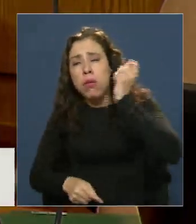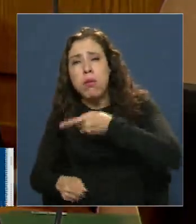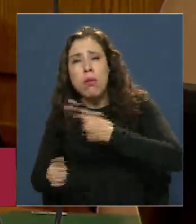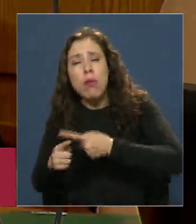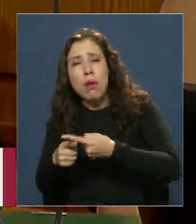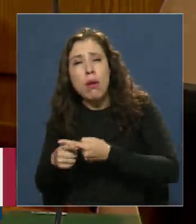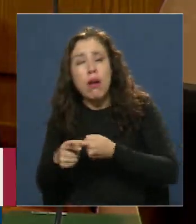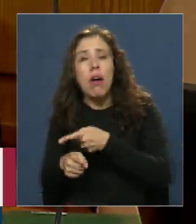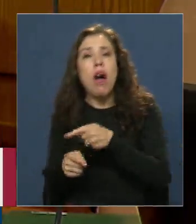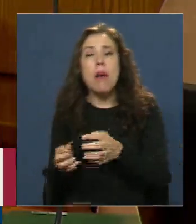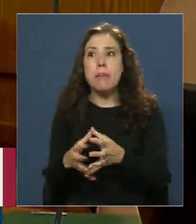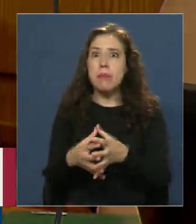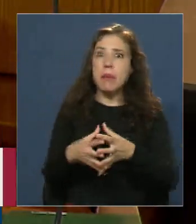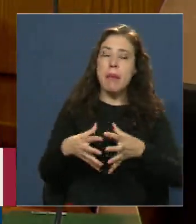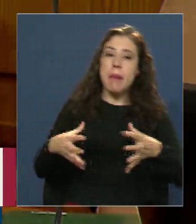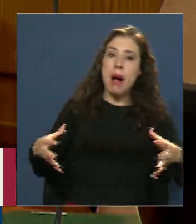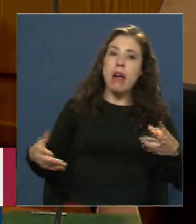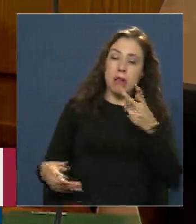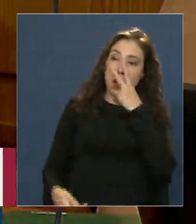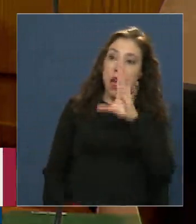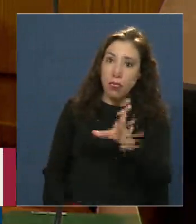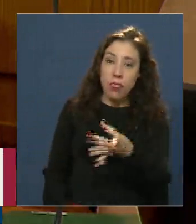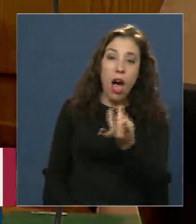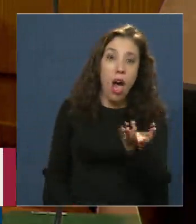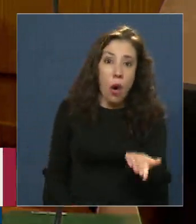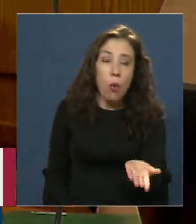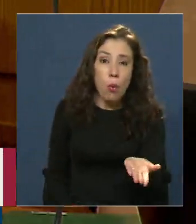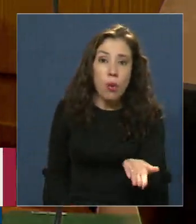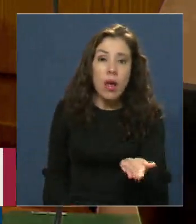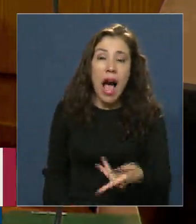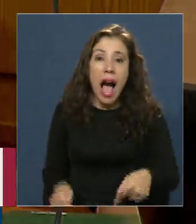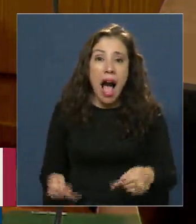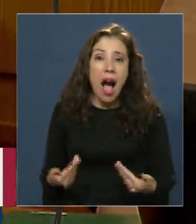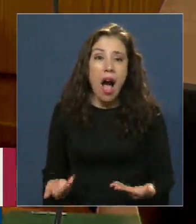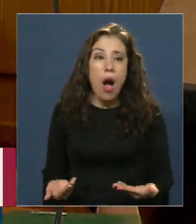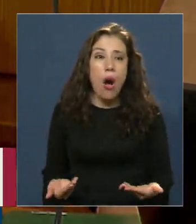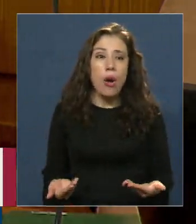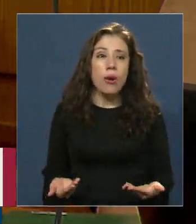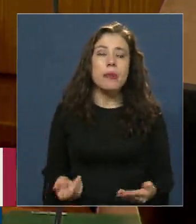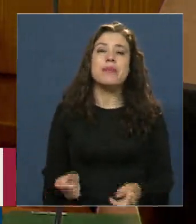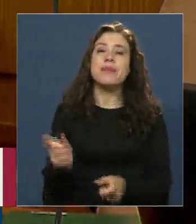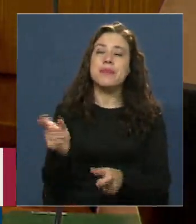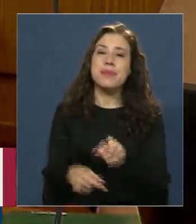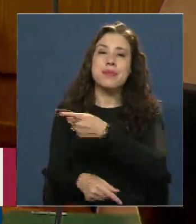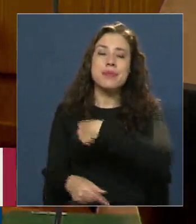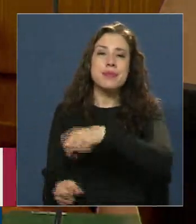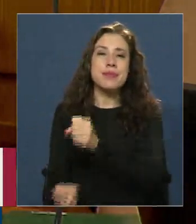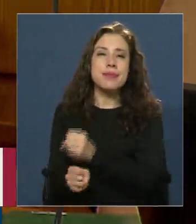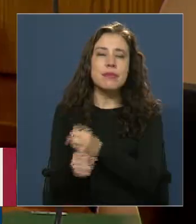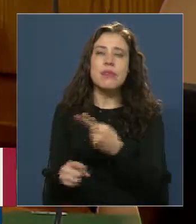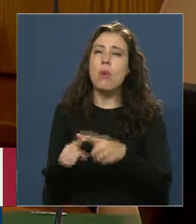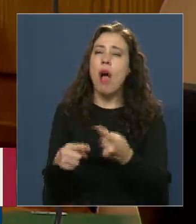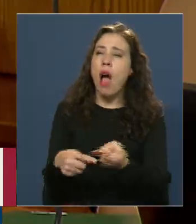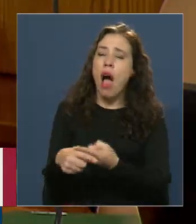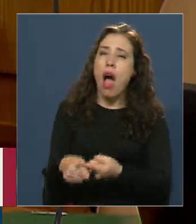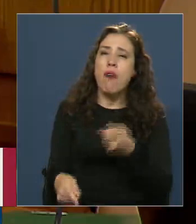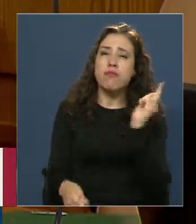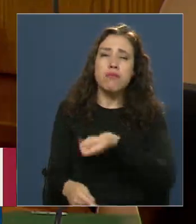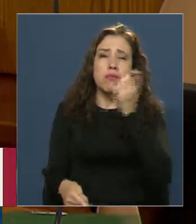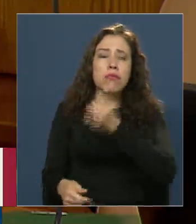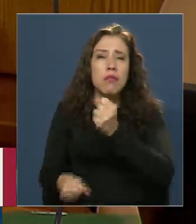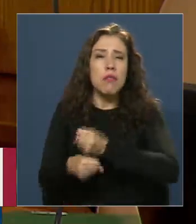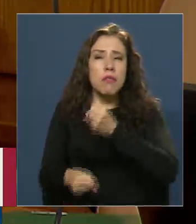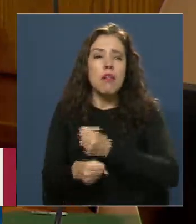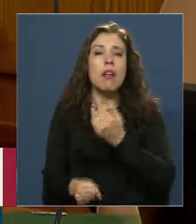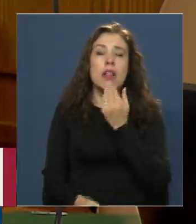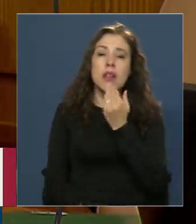ampliado. Y tenemos que darnos cuenta de eso. Hoy no solamente la clase obrera es explotada,